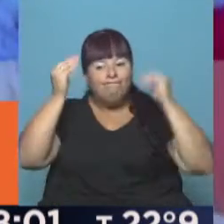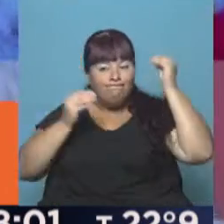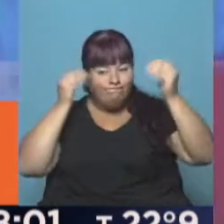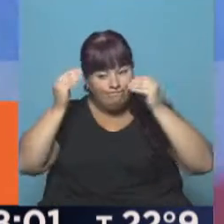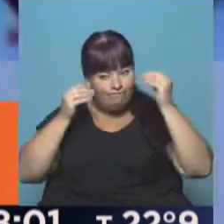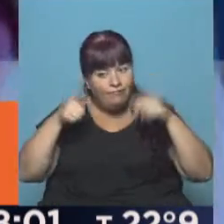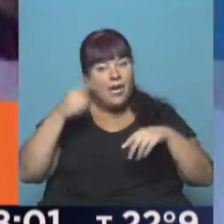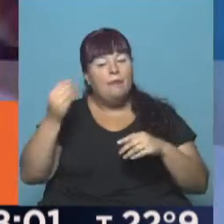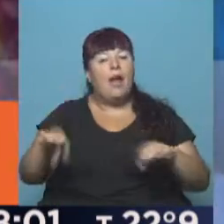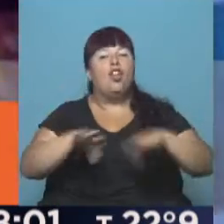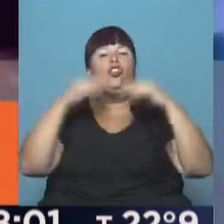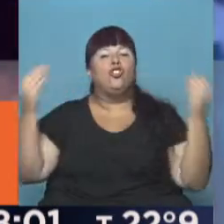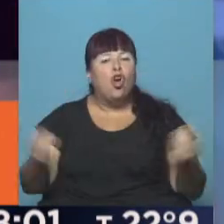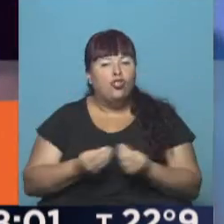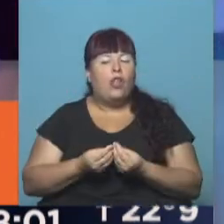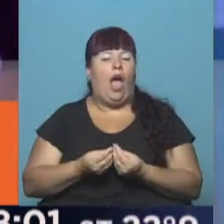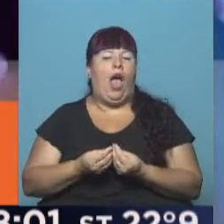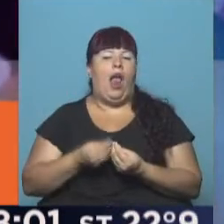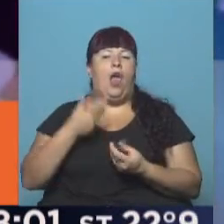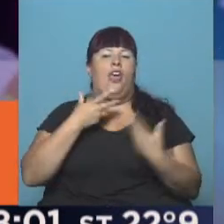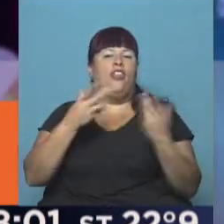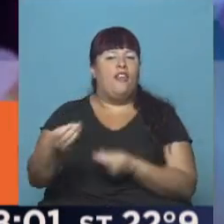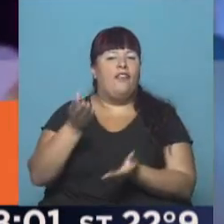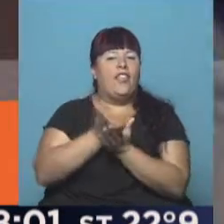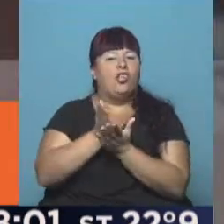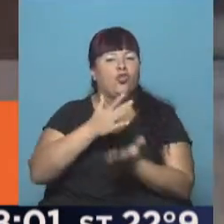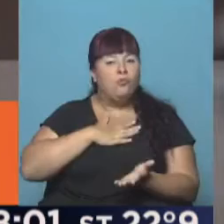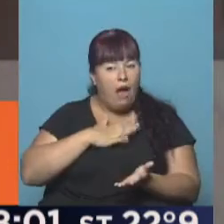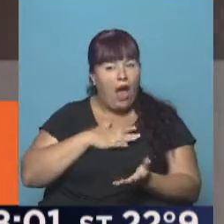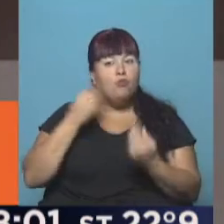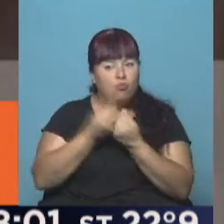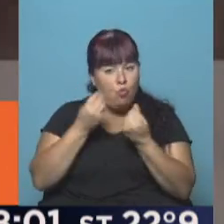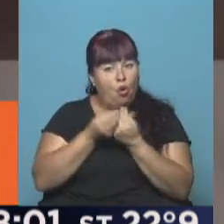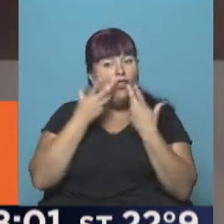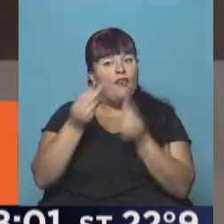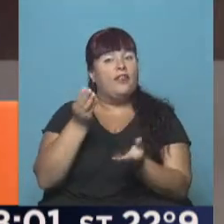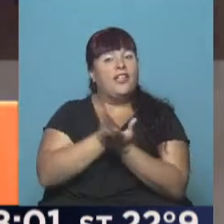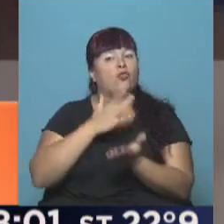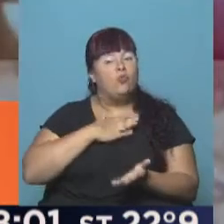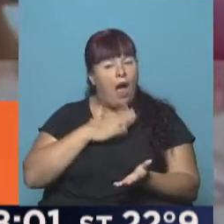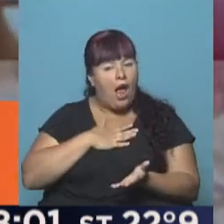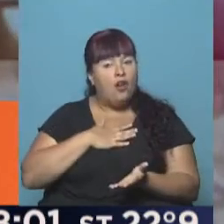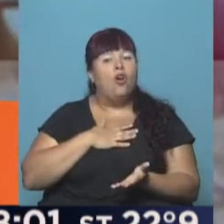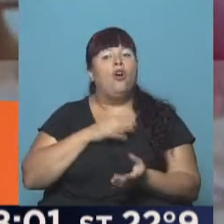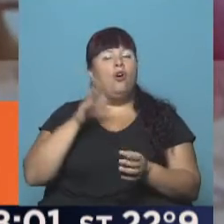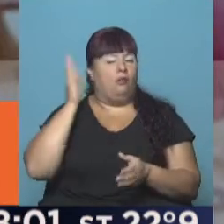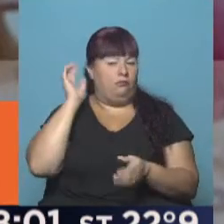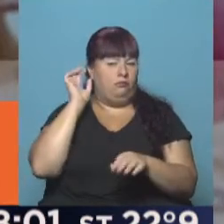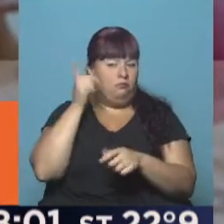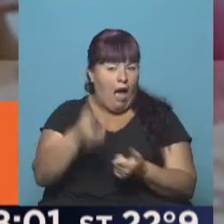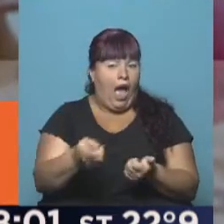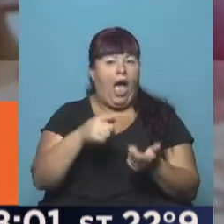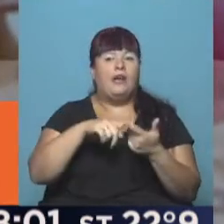van hacia el número de defensores de derechos humanos, alto número de defensores de derechos humanos que son ejecutados